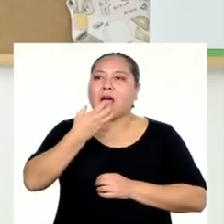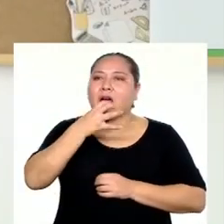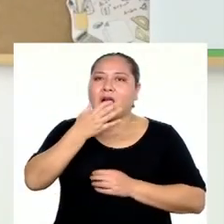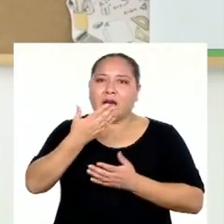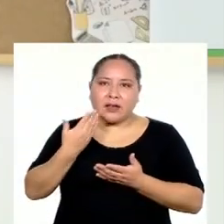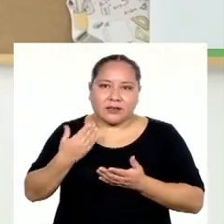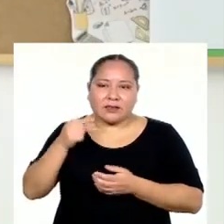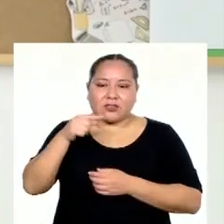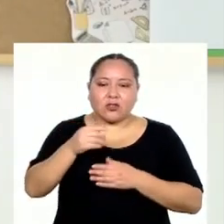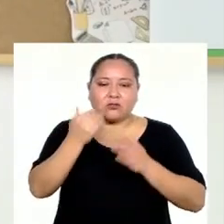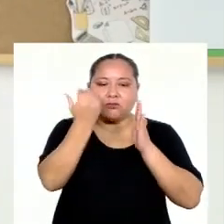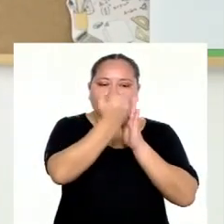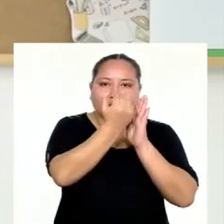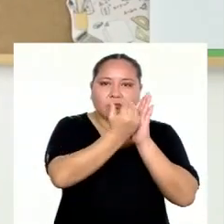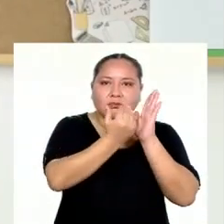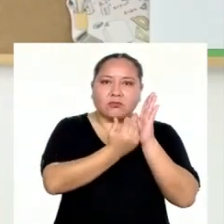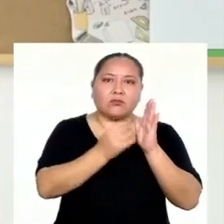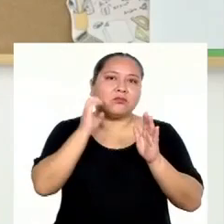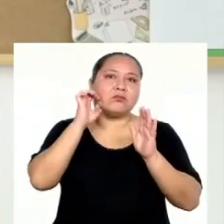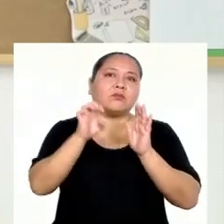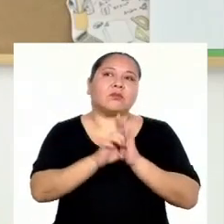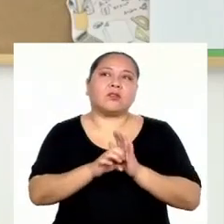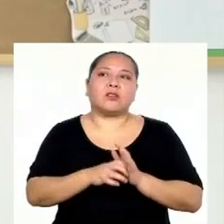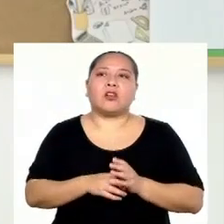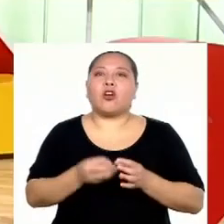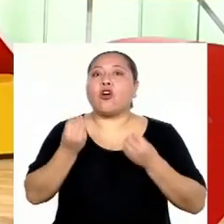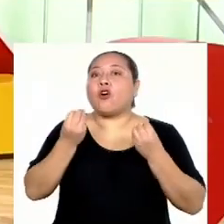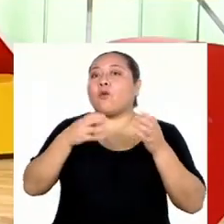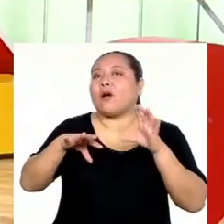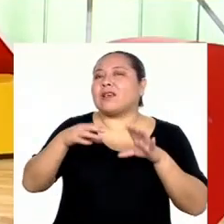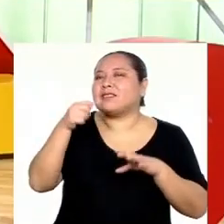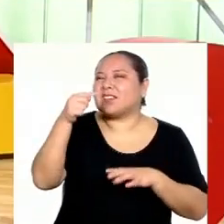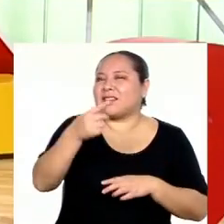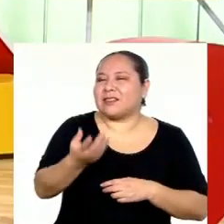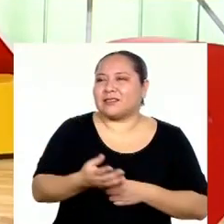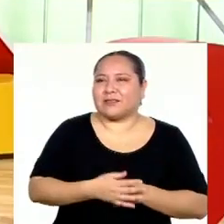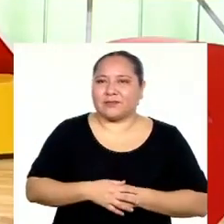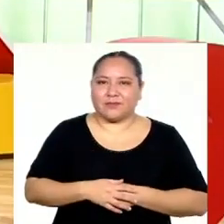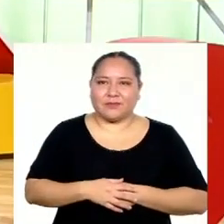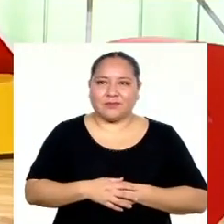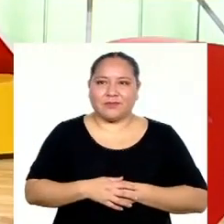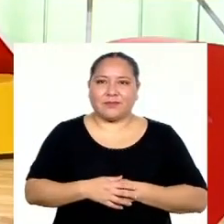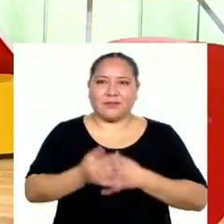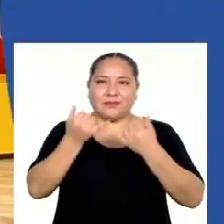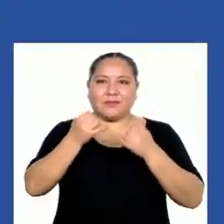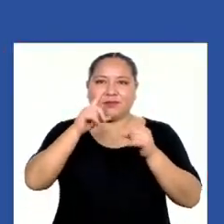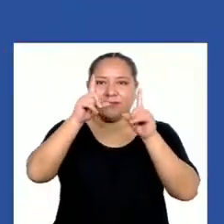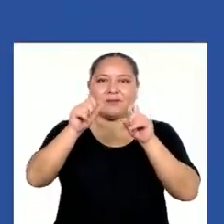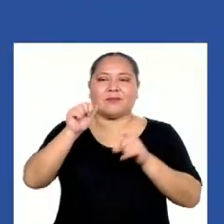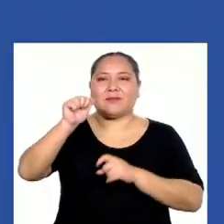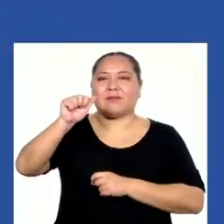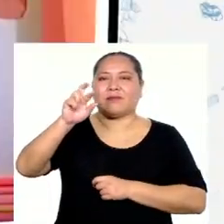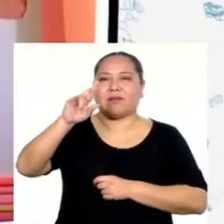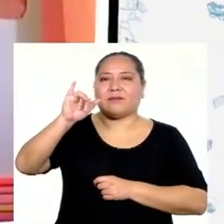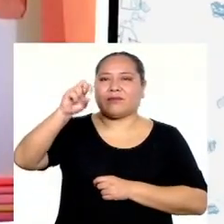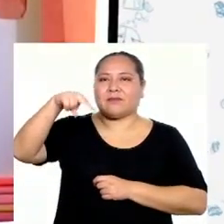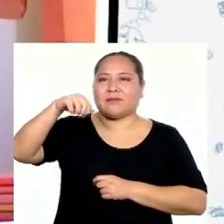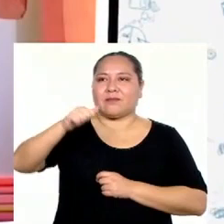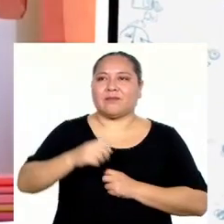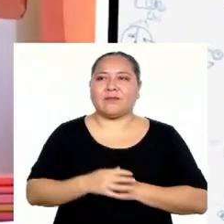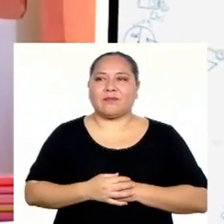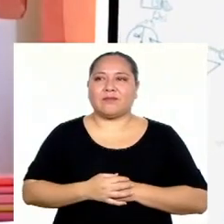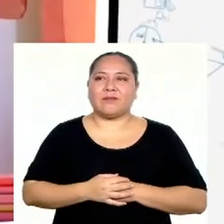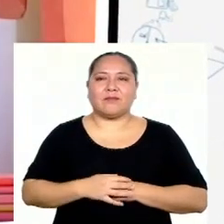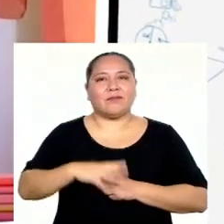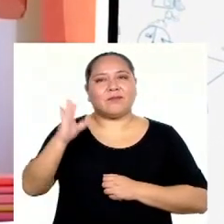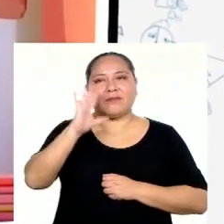seguir. O si responden a un cómo, hacer algo. Ahora tenemos la pregunta de Ariana.